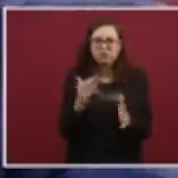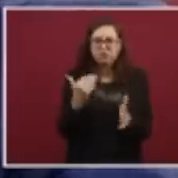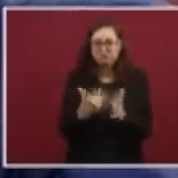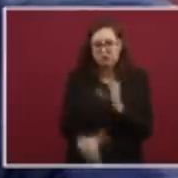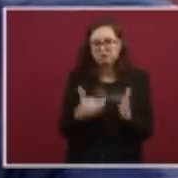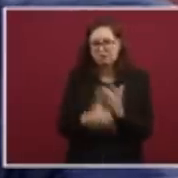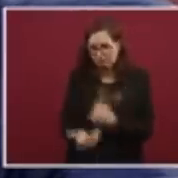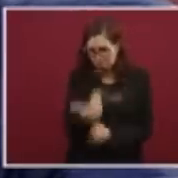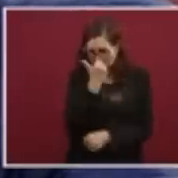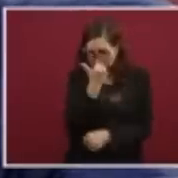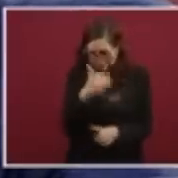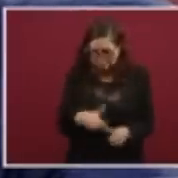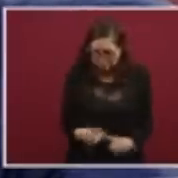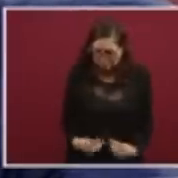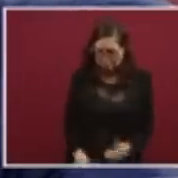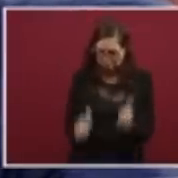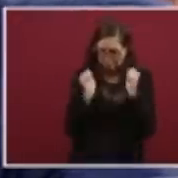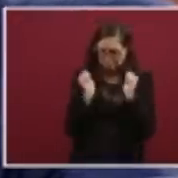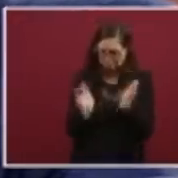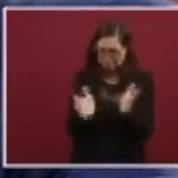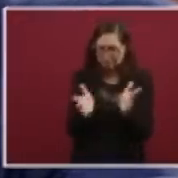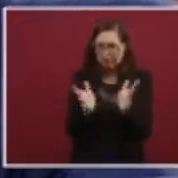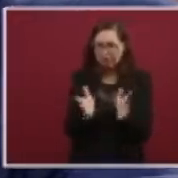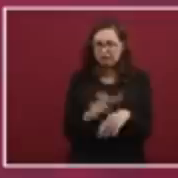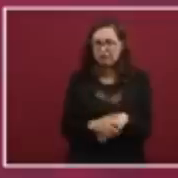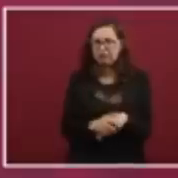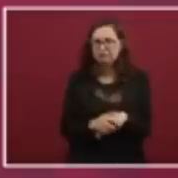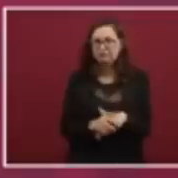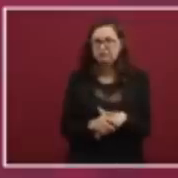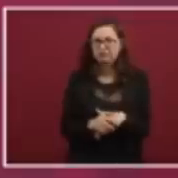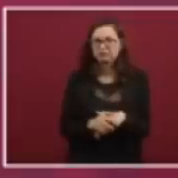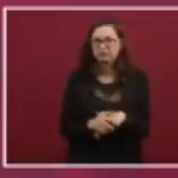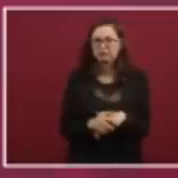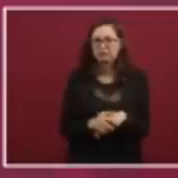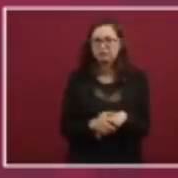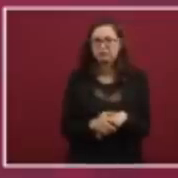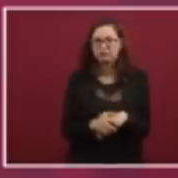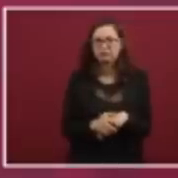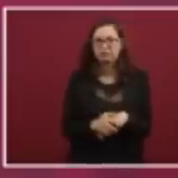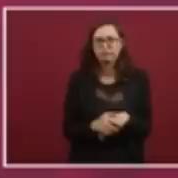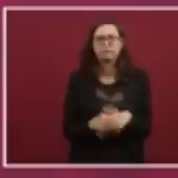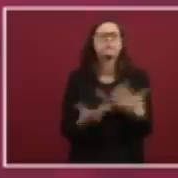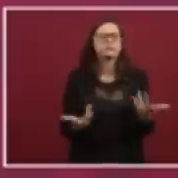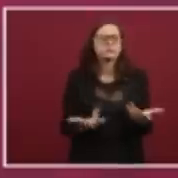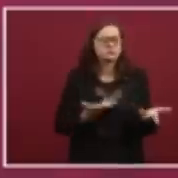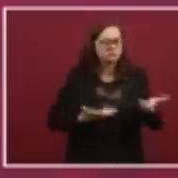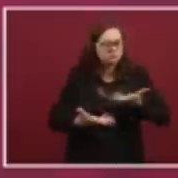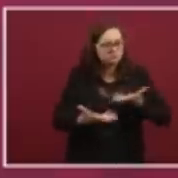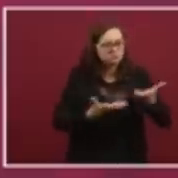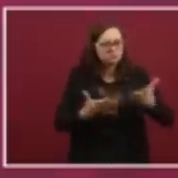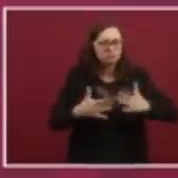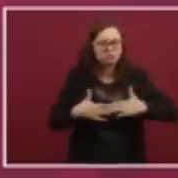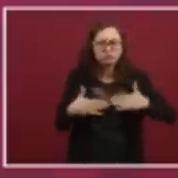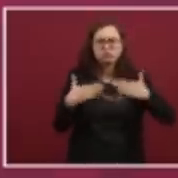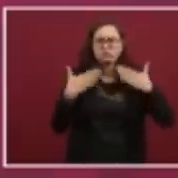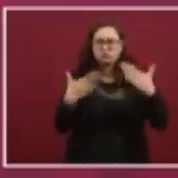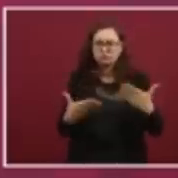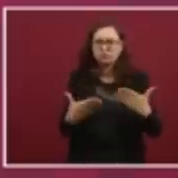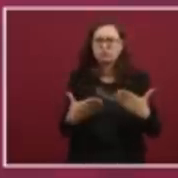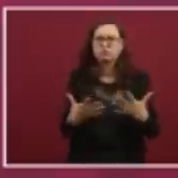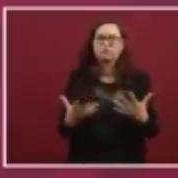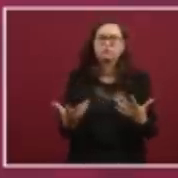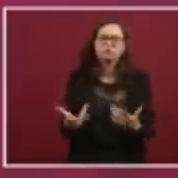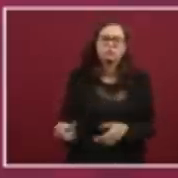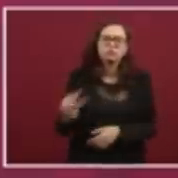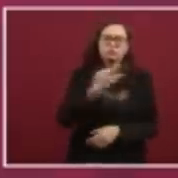faltando. El punto es de que con confianza mutua, como debe de ser, el sector privado se